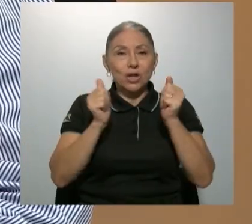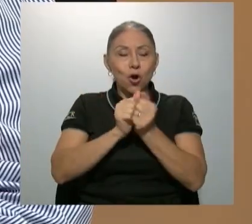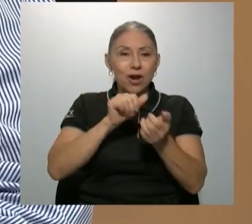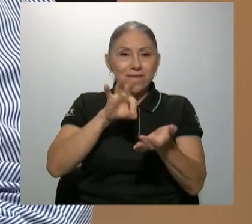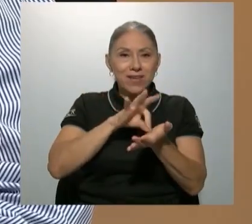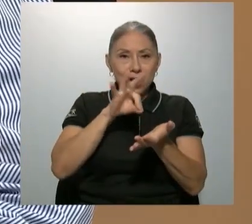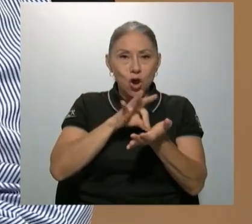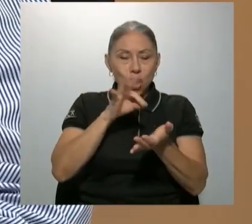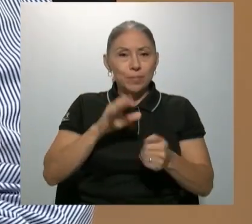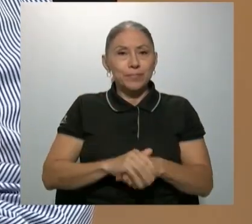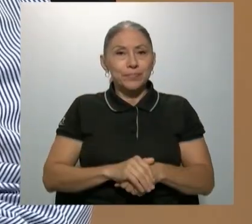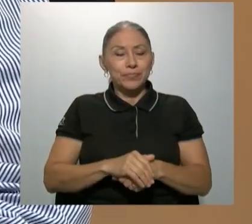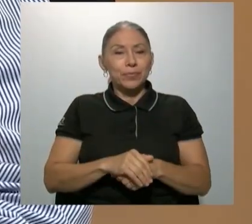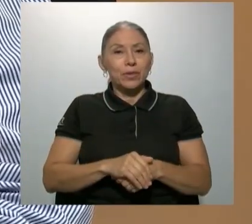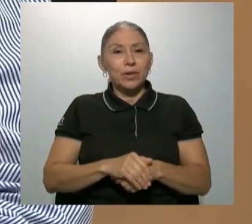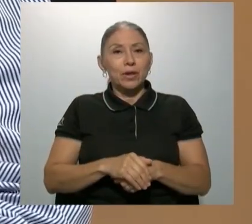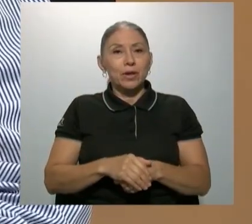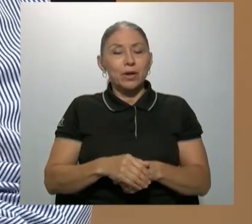Cuando